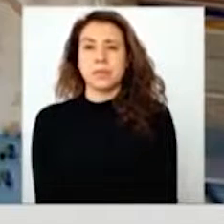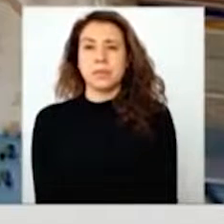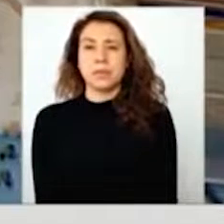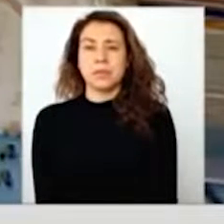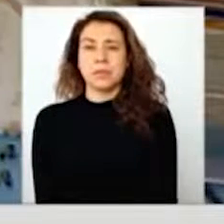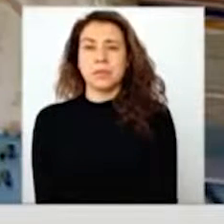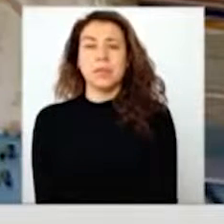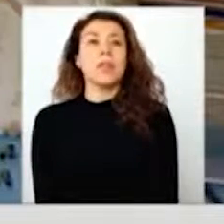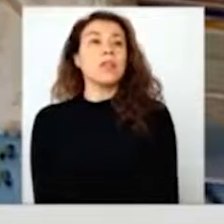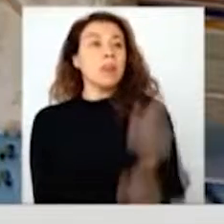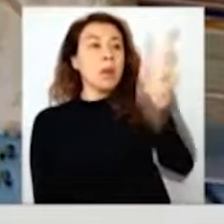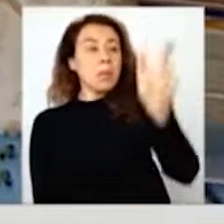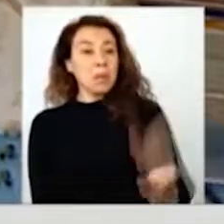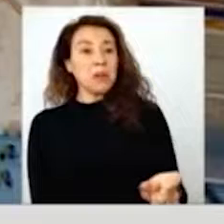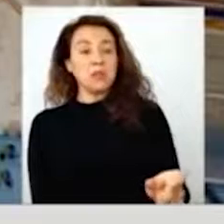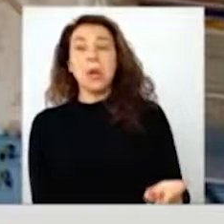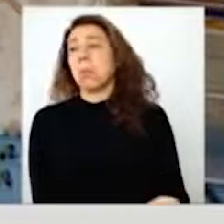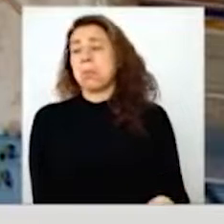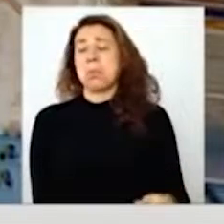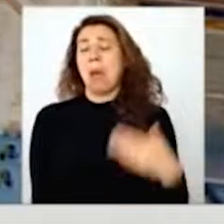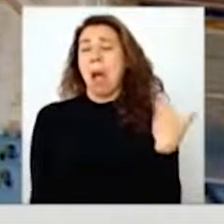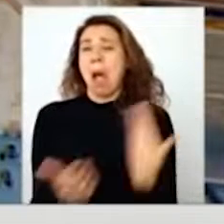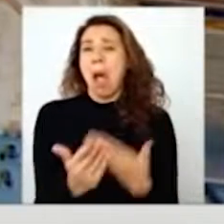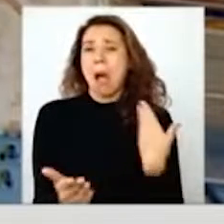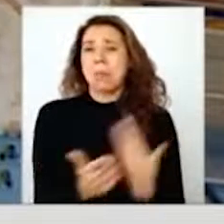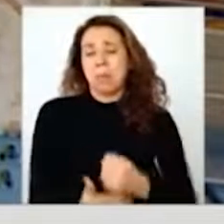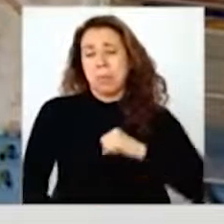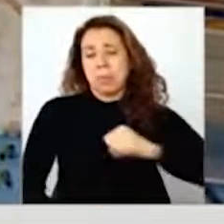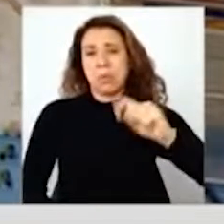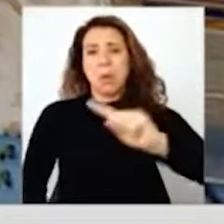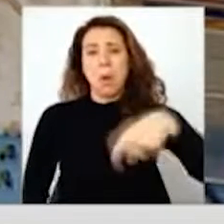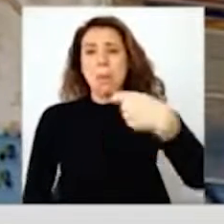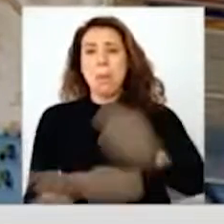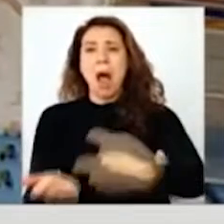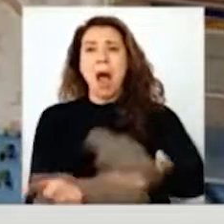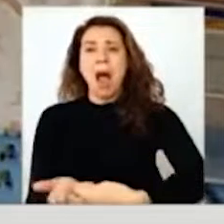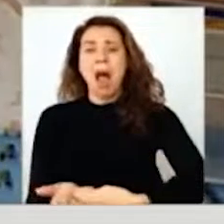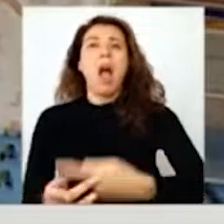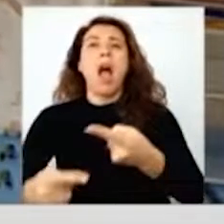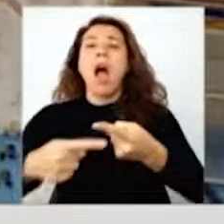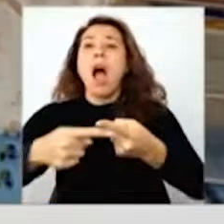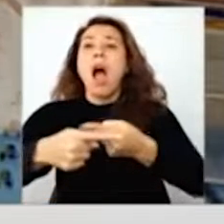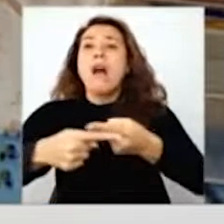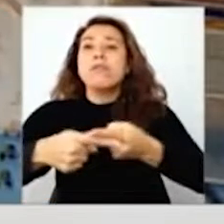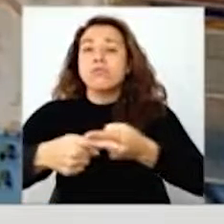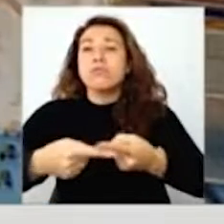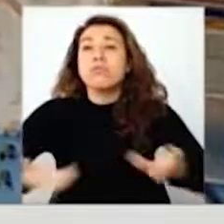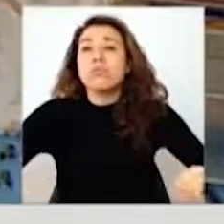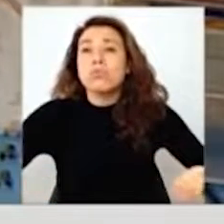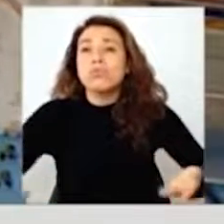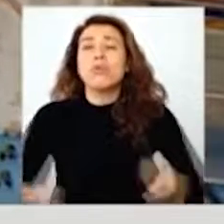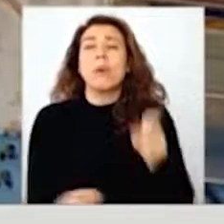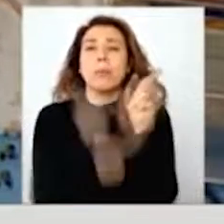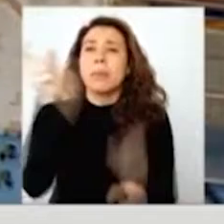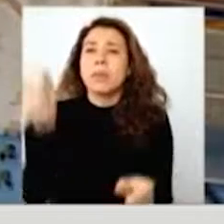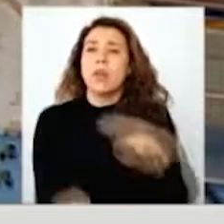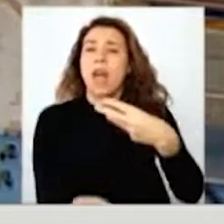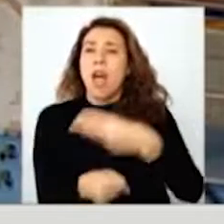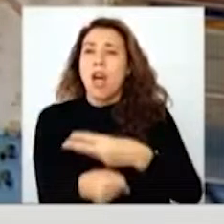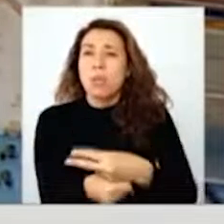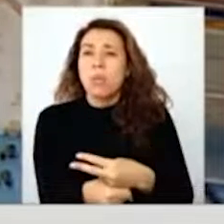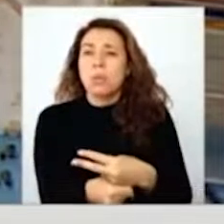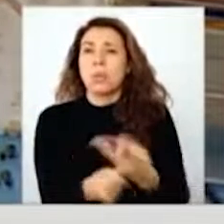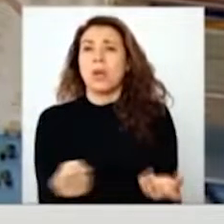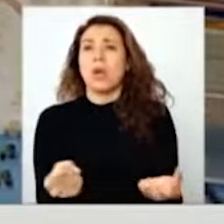inescrupuloso que claramente abusan de adultos mayores de personas que han puesto